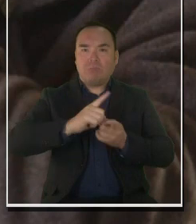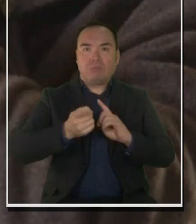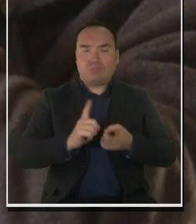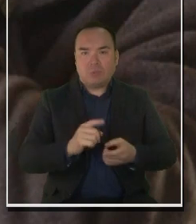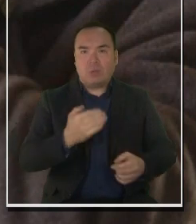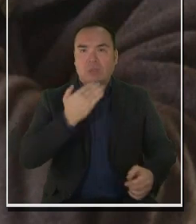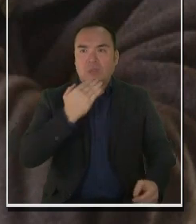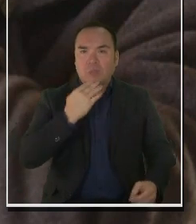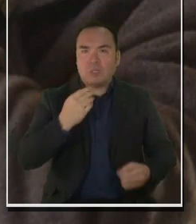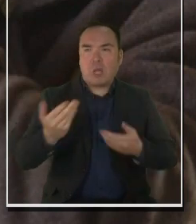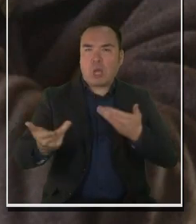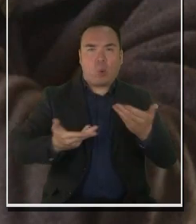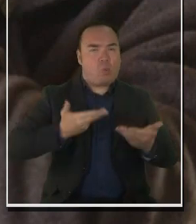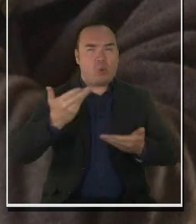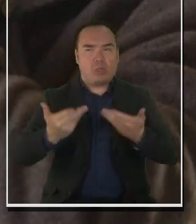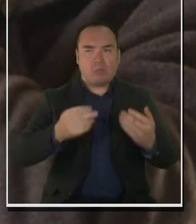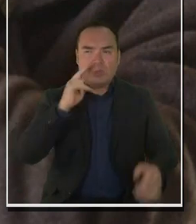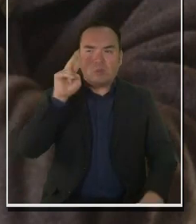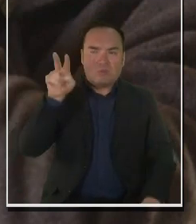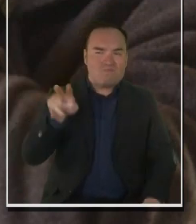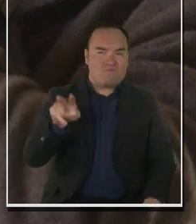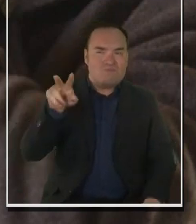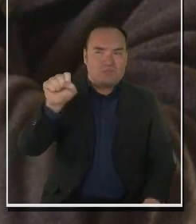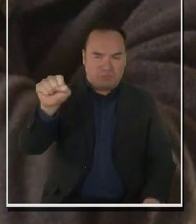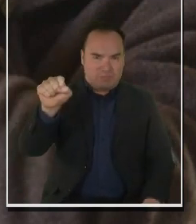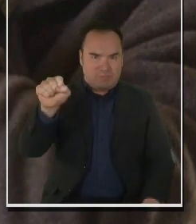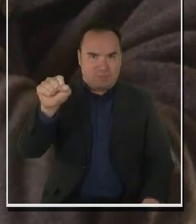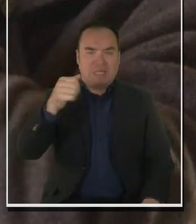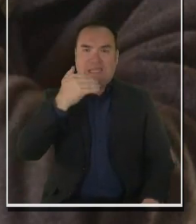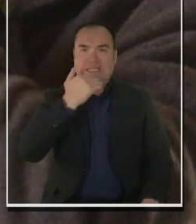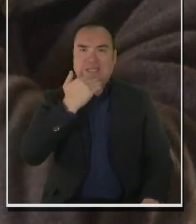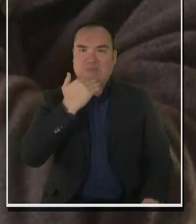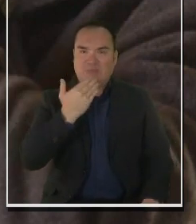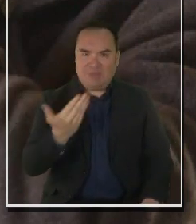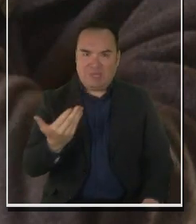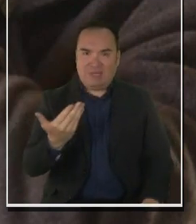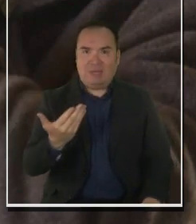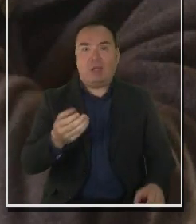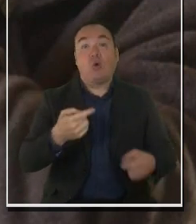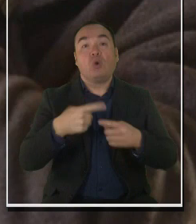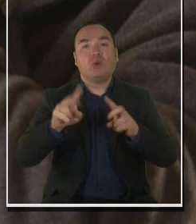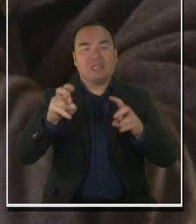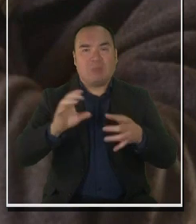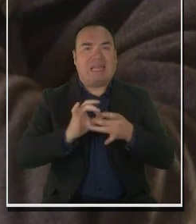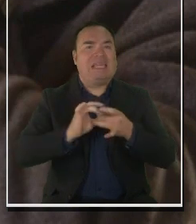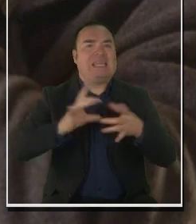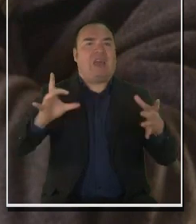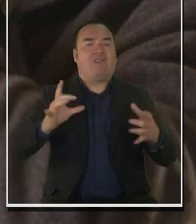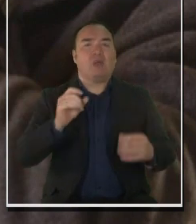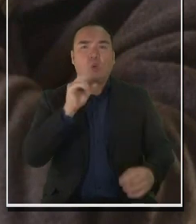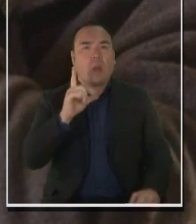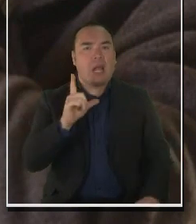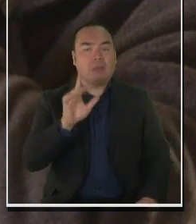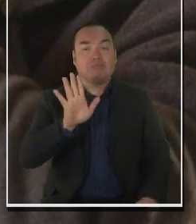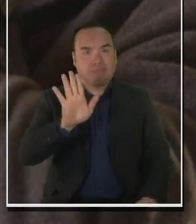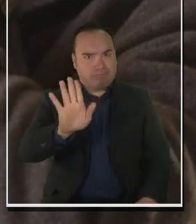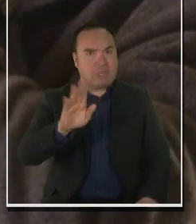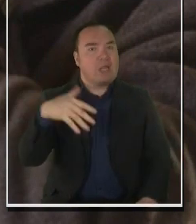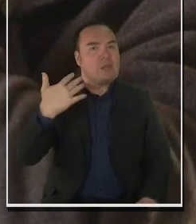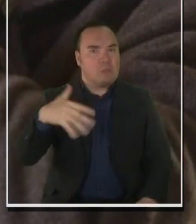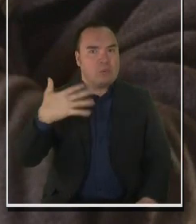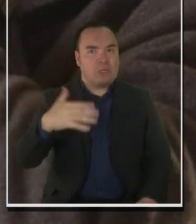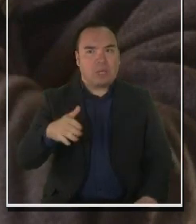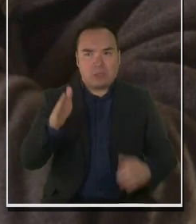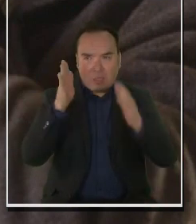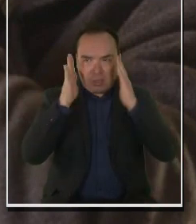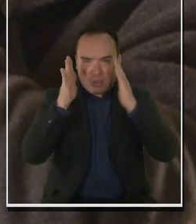patrones conductuales, por ejemplo, y evidentemente signos de gravedad. Aquí es muy importante estar pendientes de